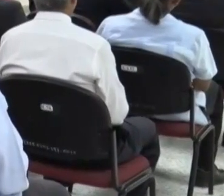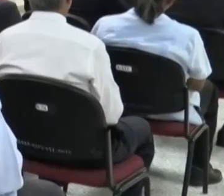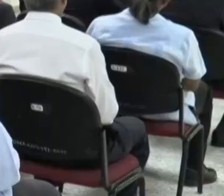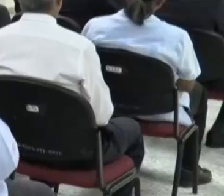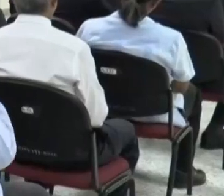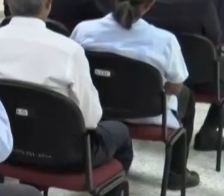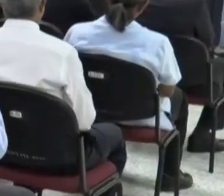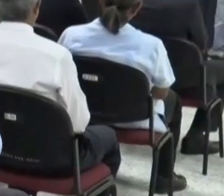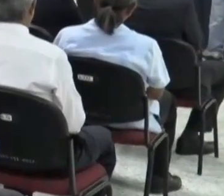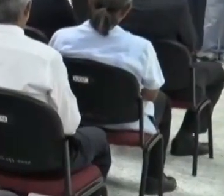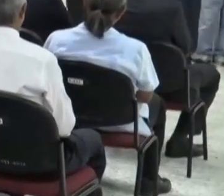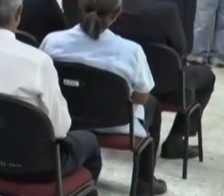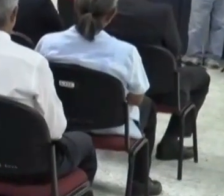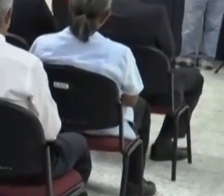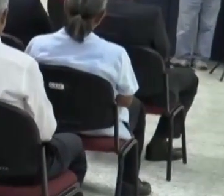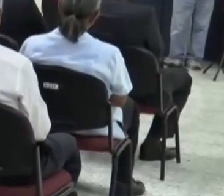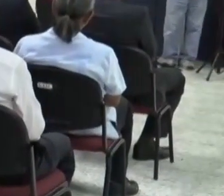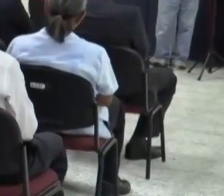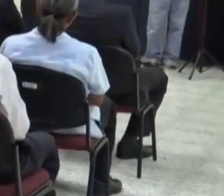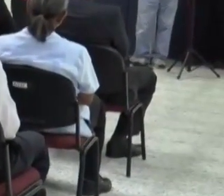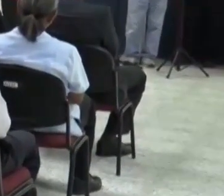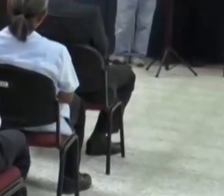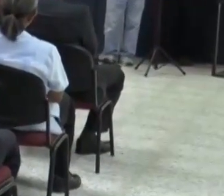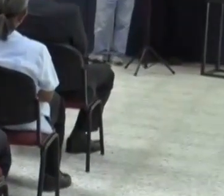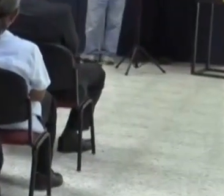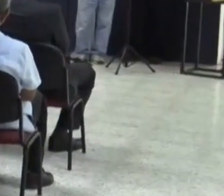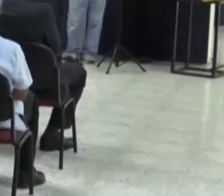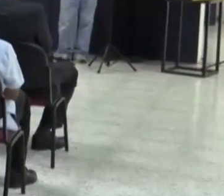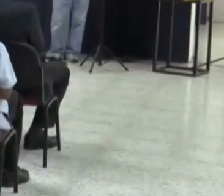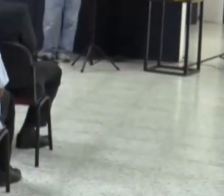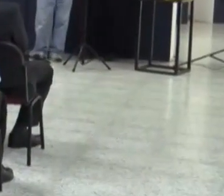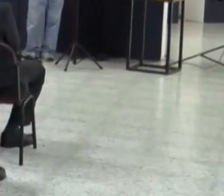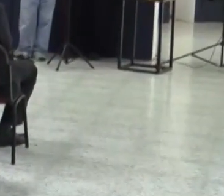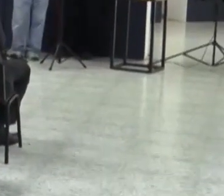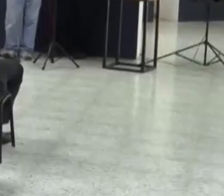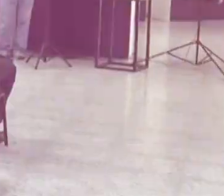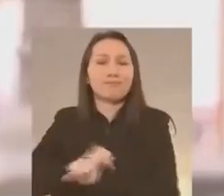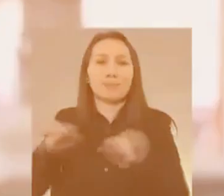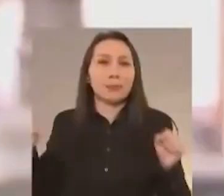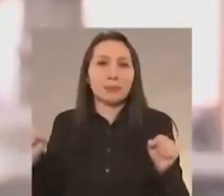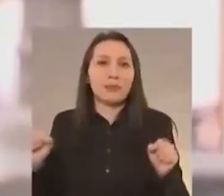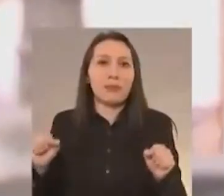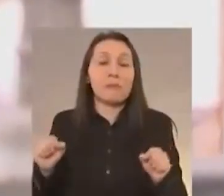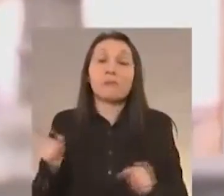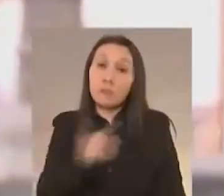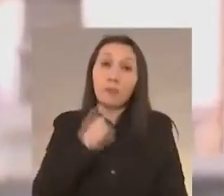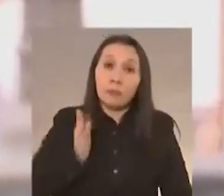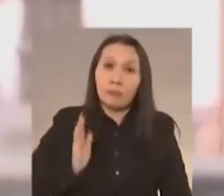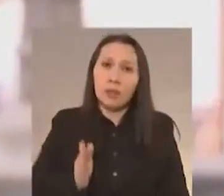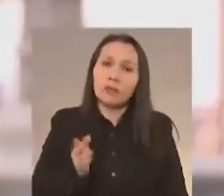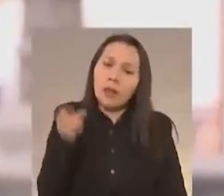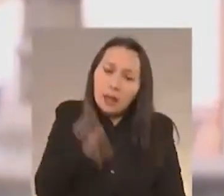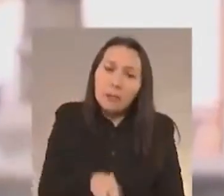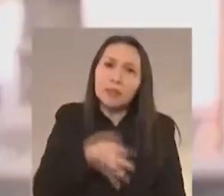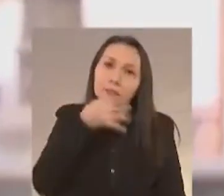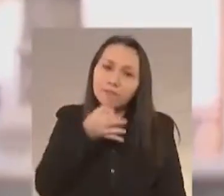del mundo se conmemoró la mitad de siglo con mensajes de pro-democracia y pro-derechos humanos. Y vamos a seguir insistiendo